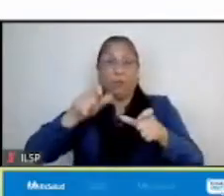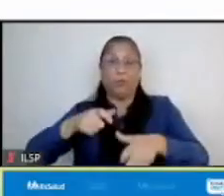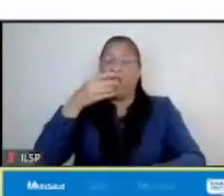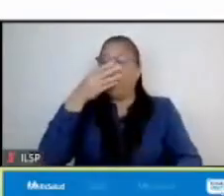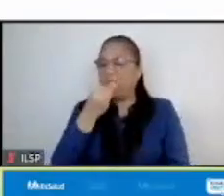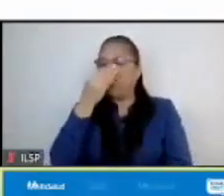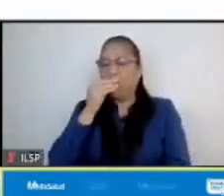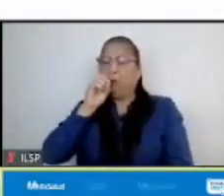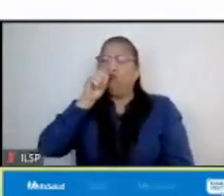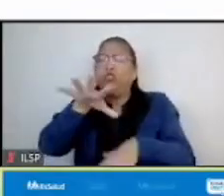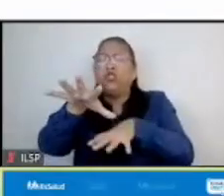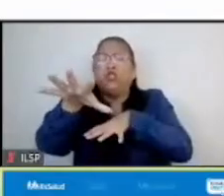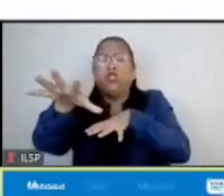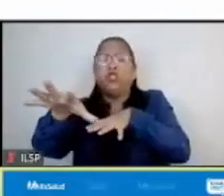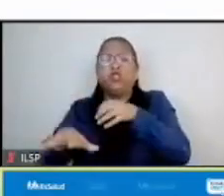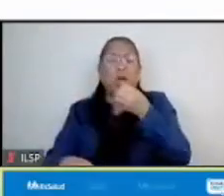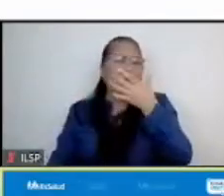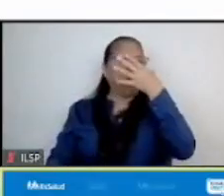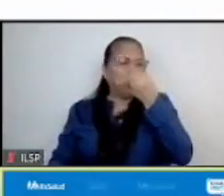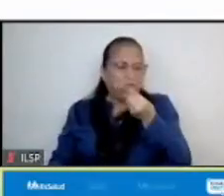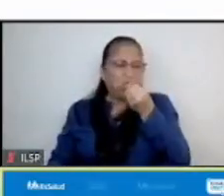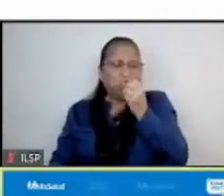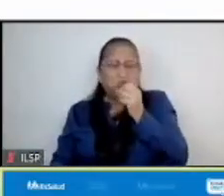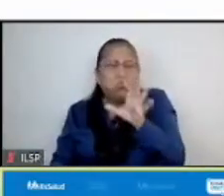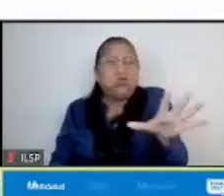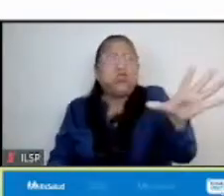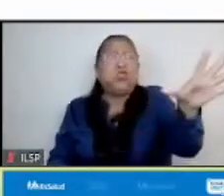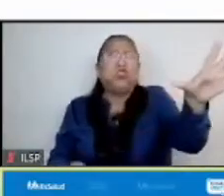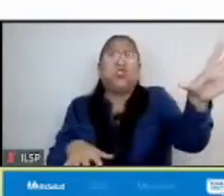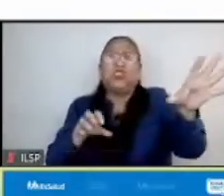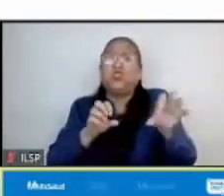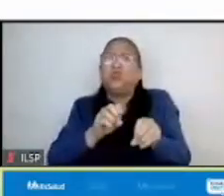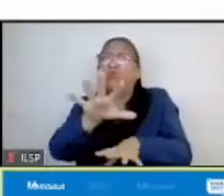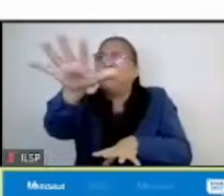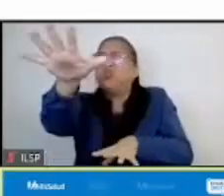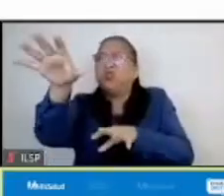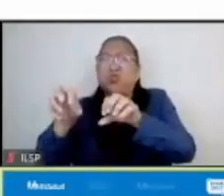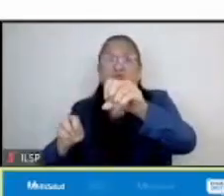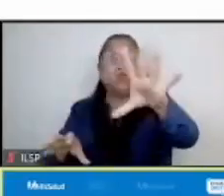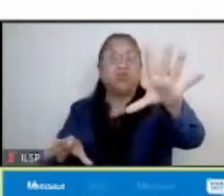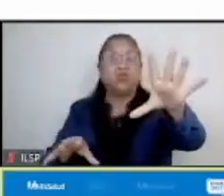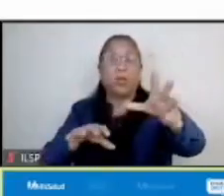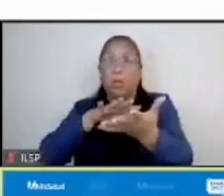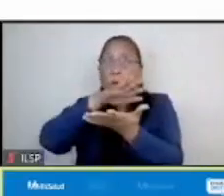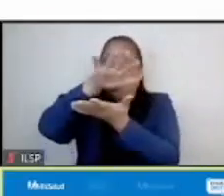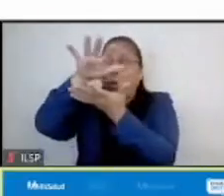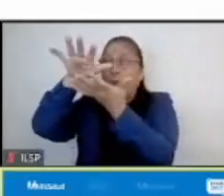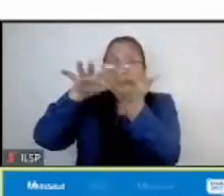estornudan. Una vez cada una. Los millones de gotitas que van dando vueltas de ahí y la cantidad o las